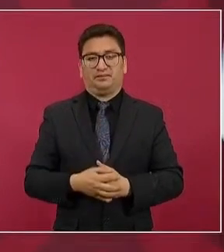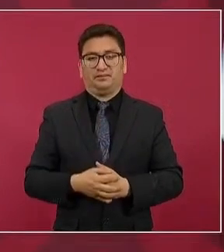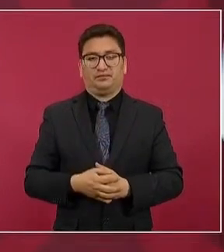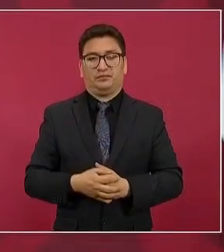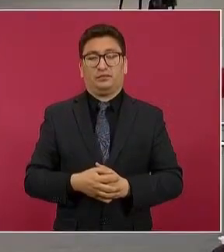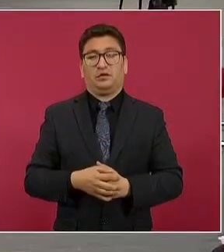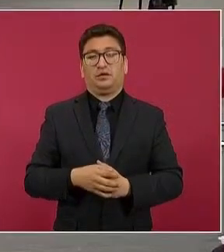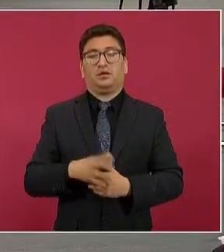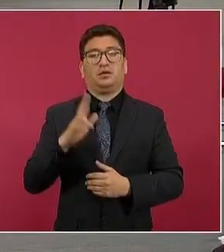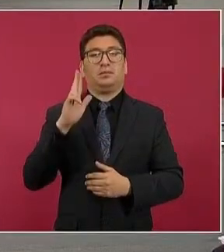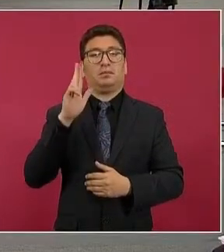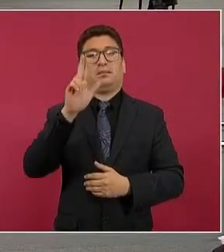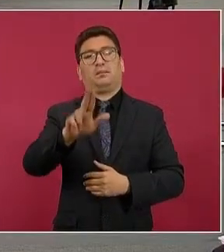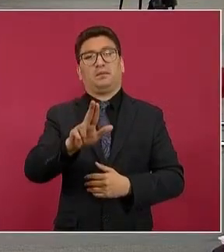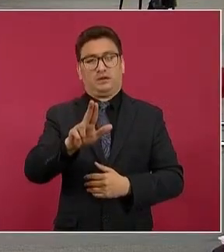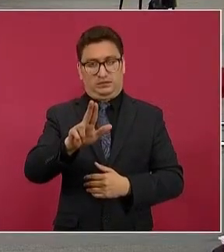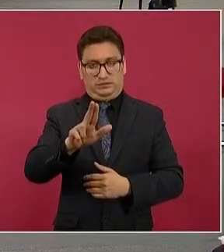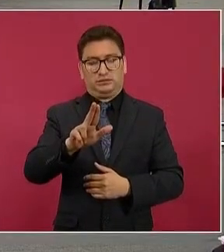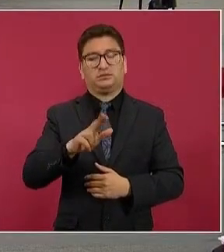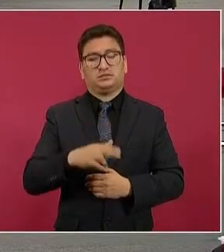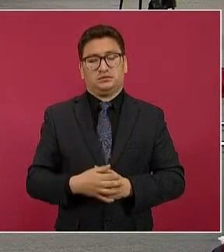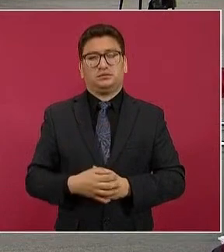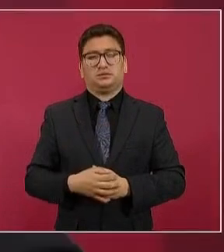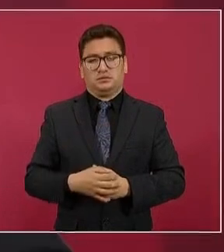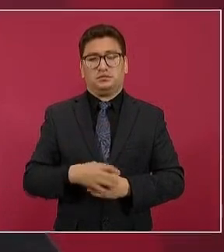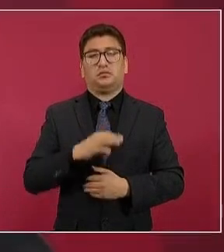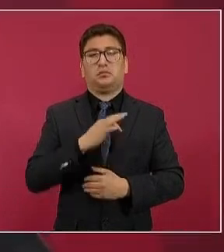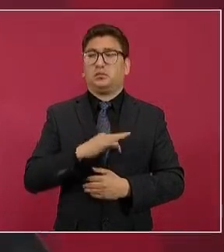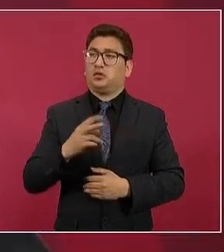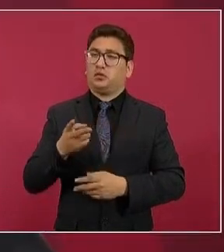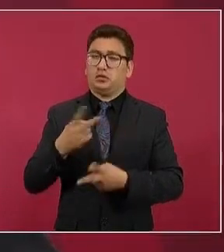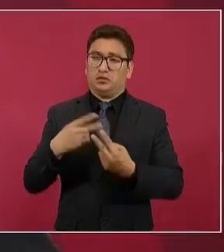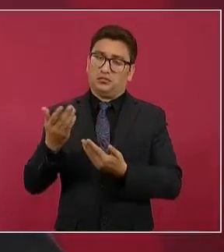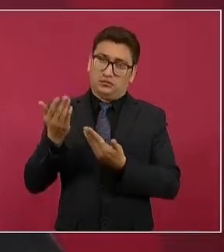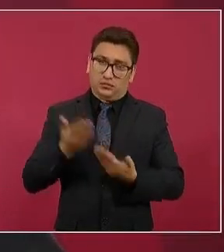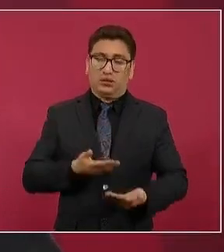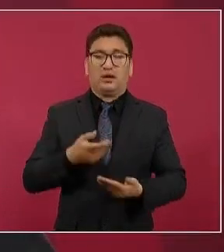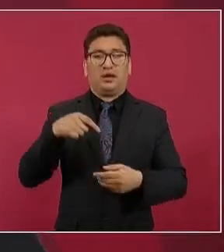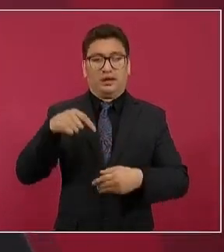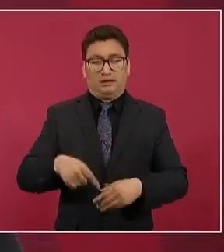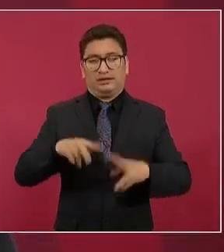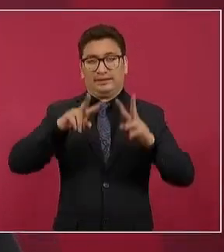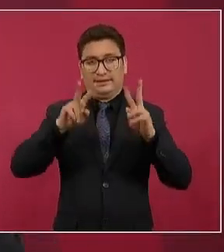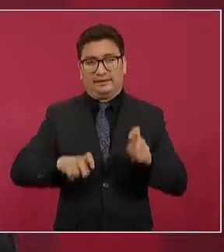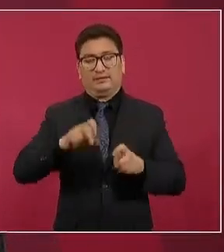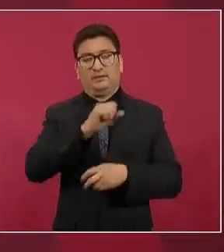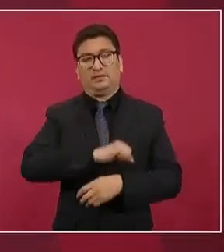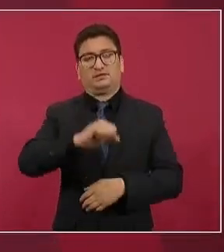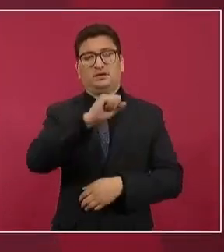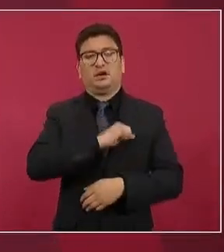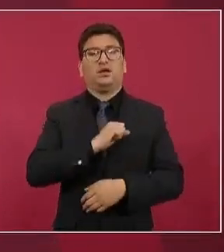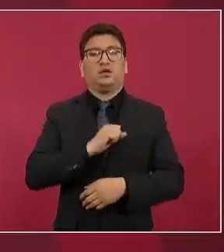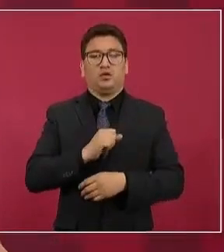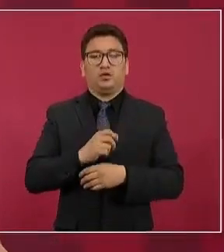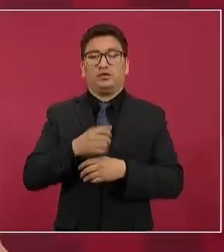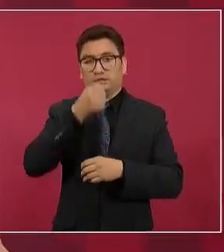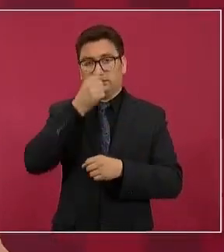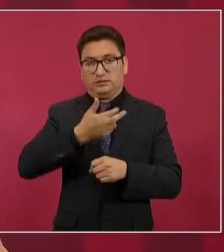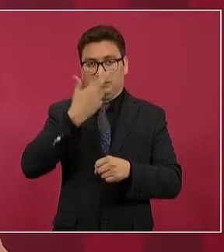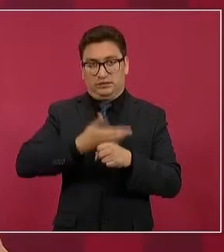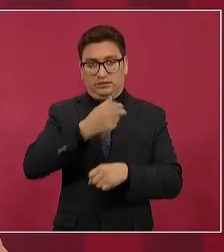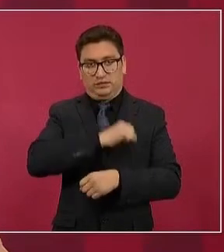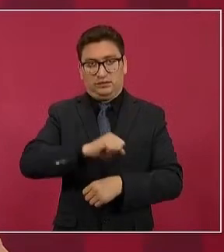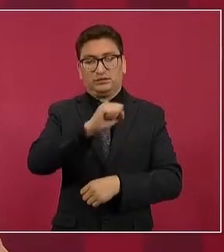El martes próximo, que venga todo el sector salud, que venga el secretario de Salud,